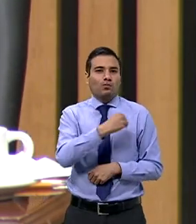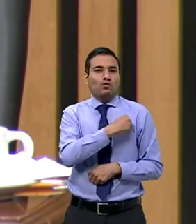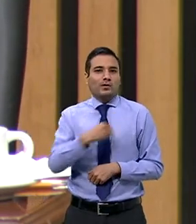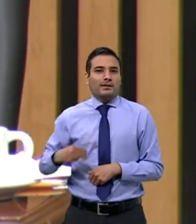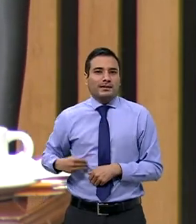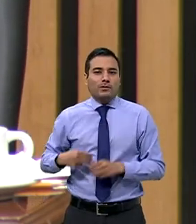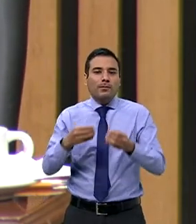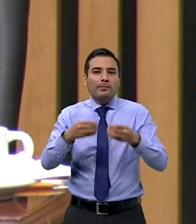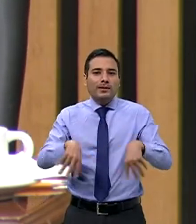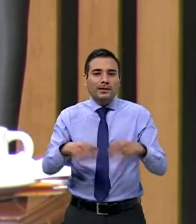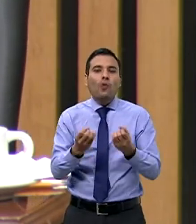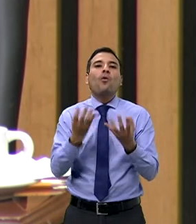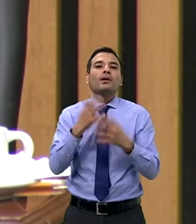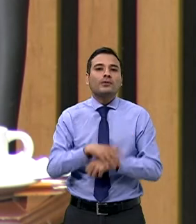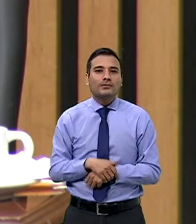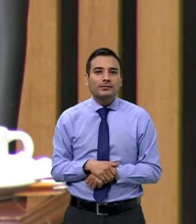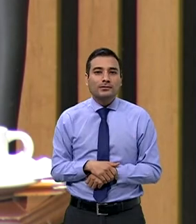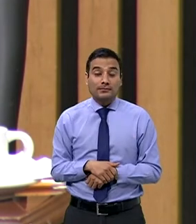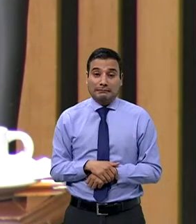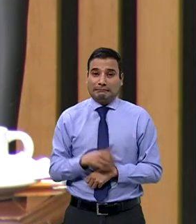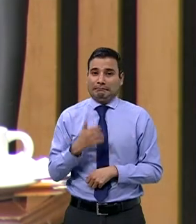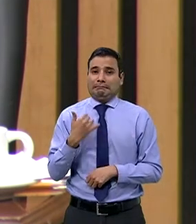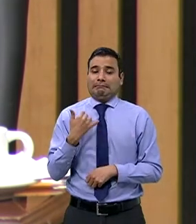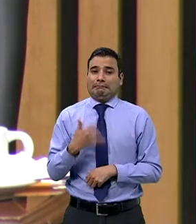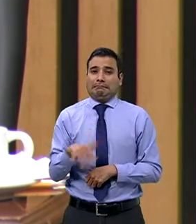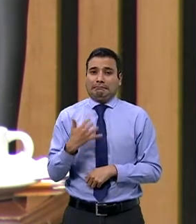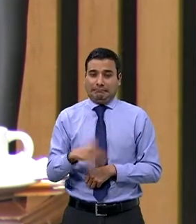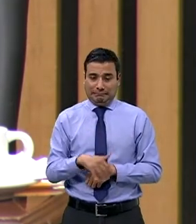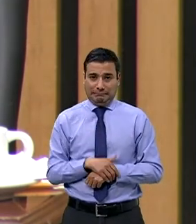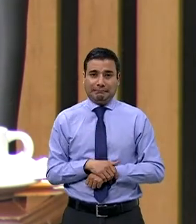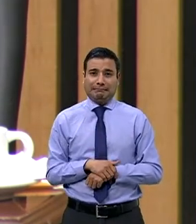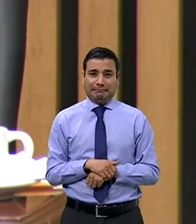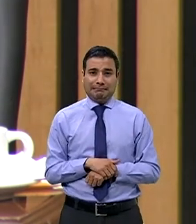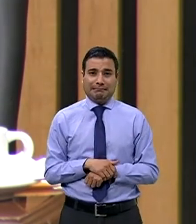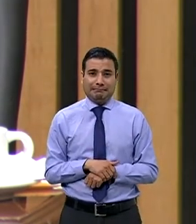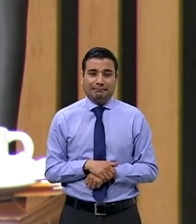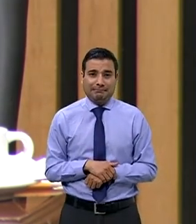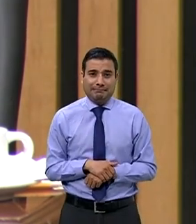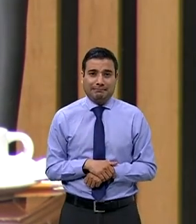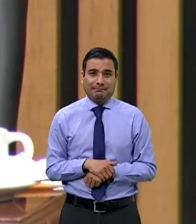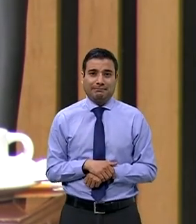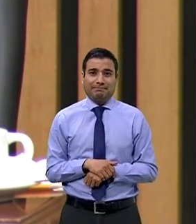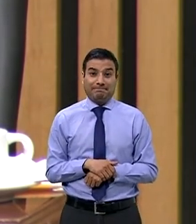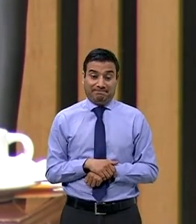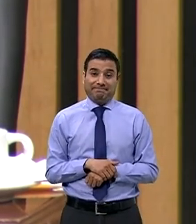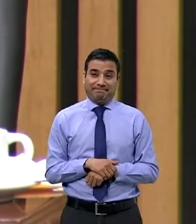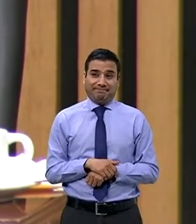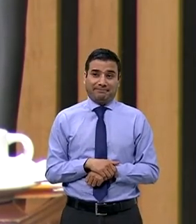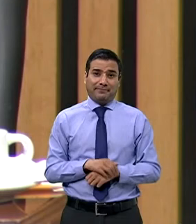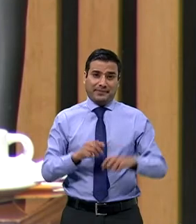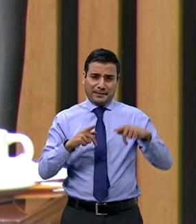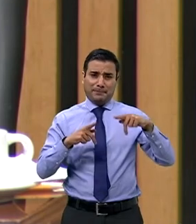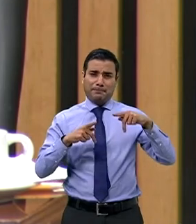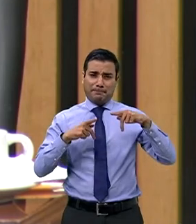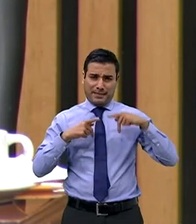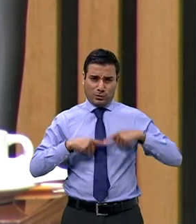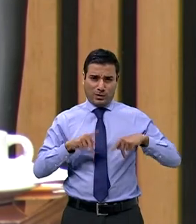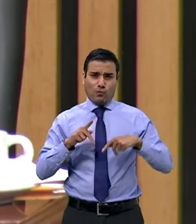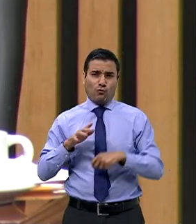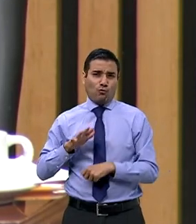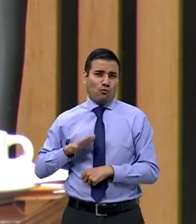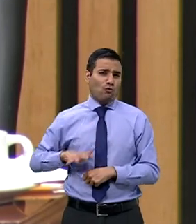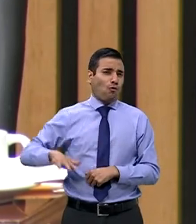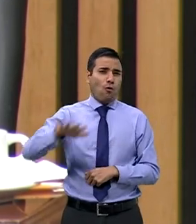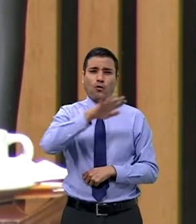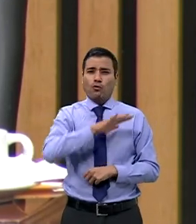y eso que fueron con sus aliados quien ya los probó que son las y los ciudadanos muchos